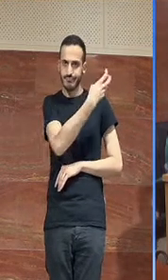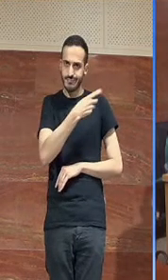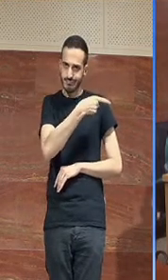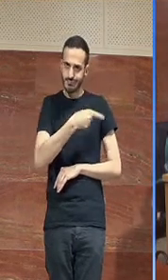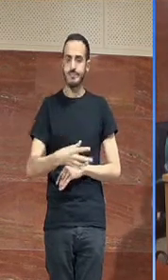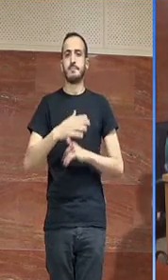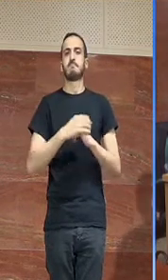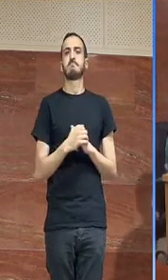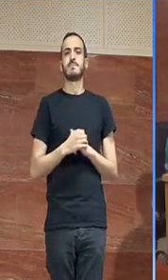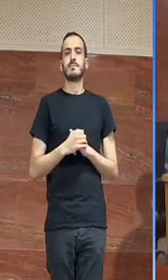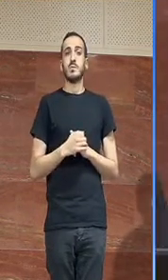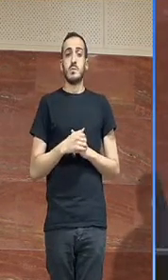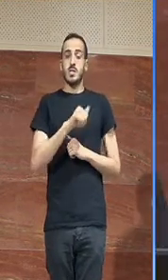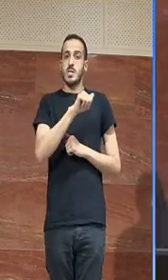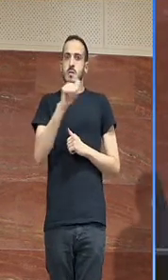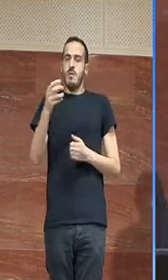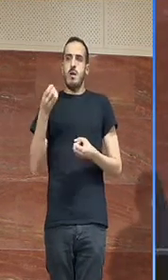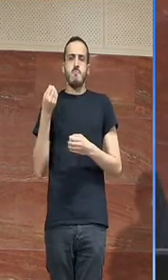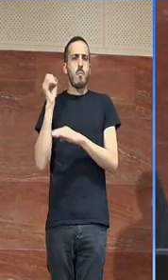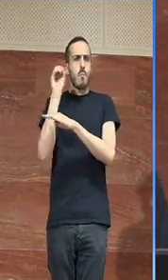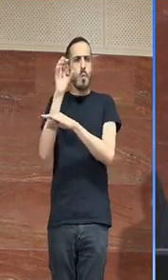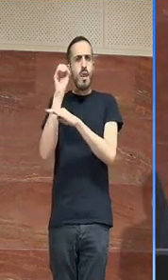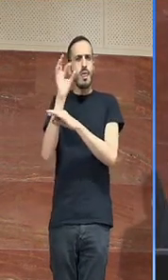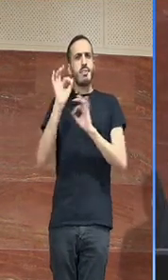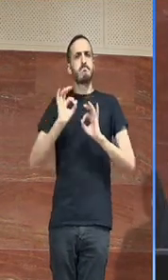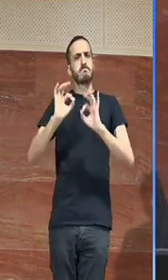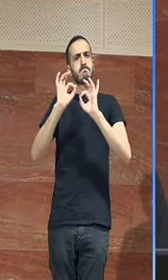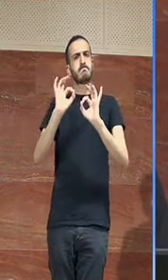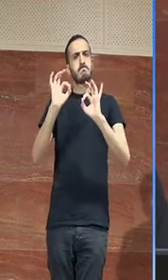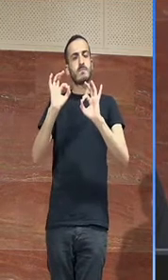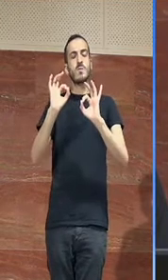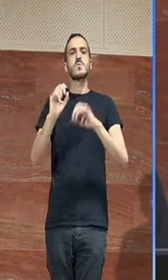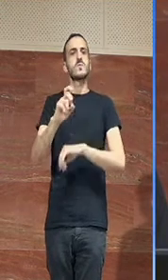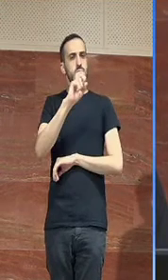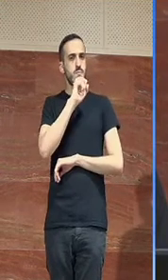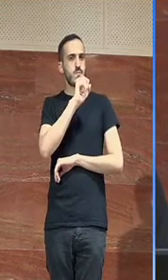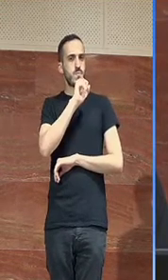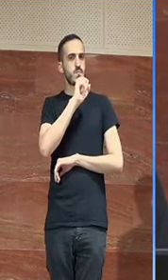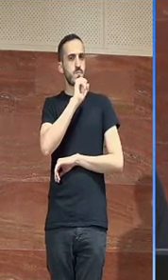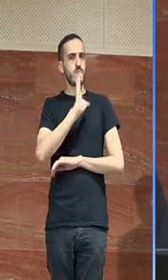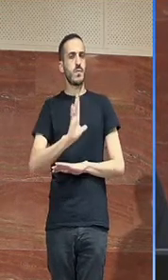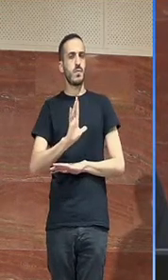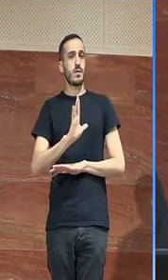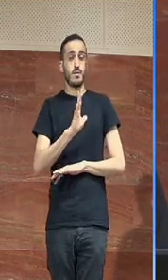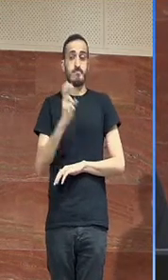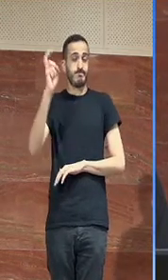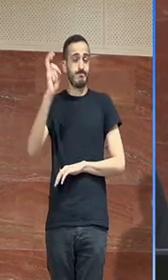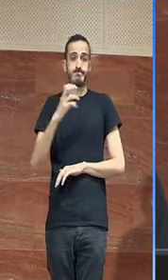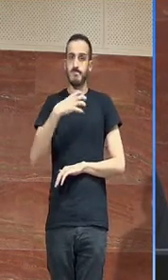semana el que te pidan una charla, una ponencia, pues siempre es difícil, así que le agradezco especialmente que se encuentre hoy